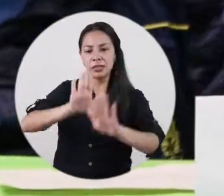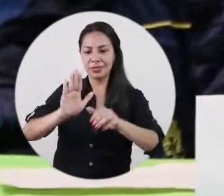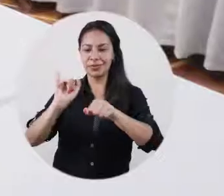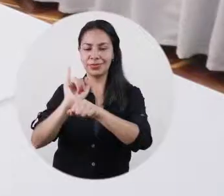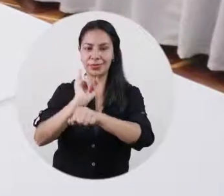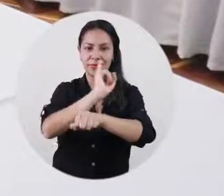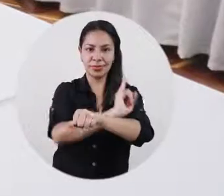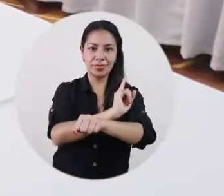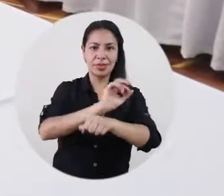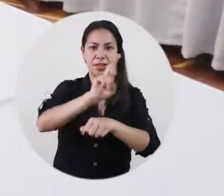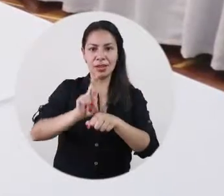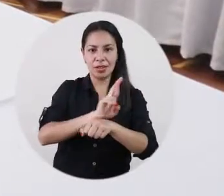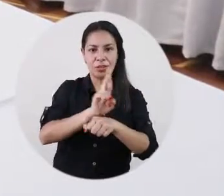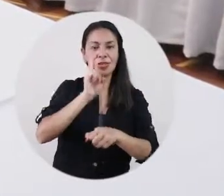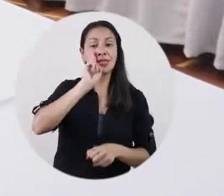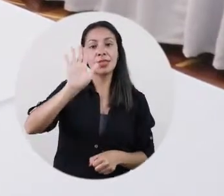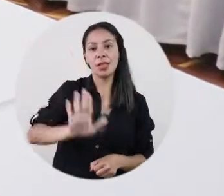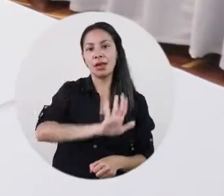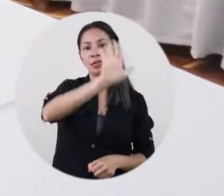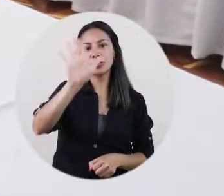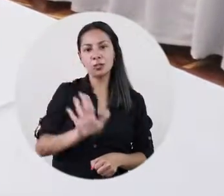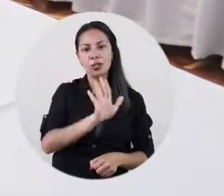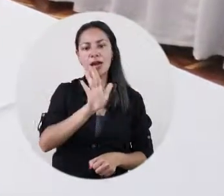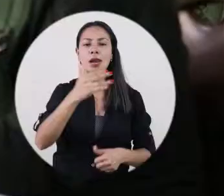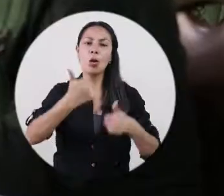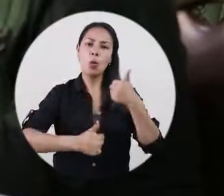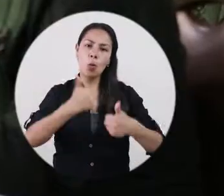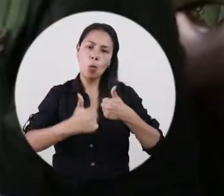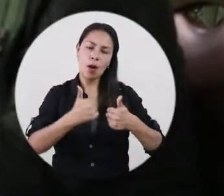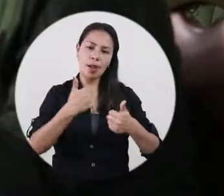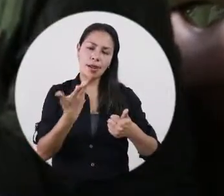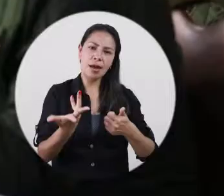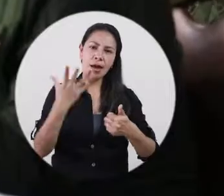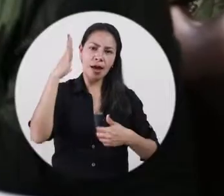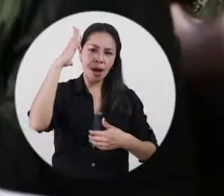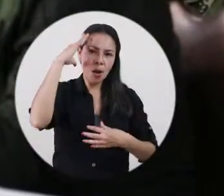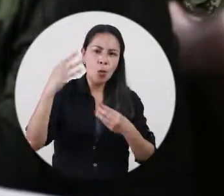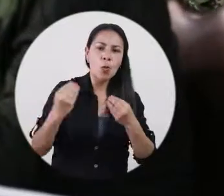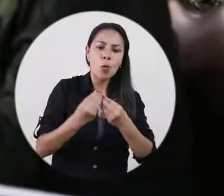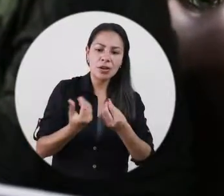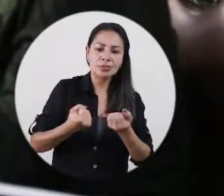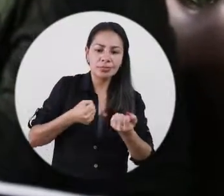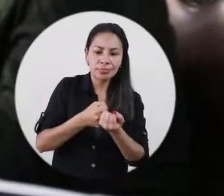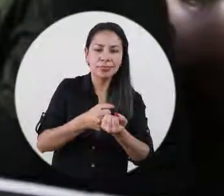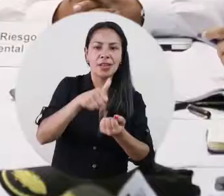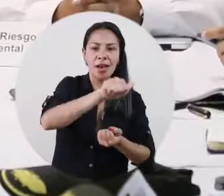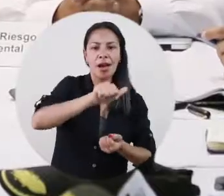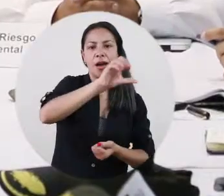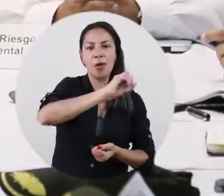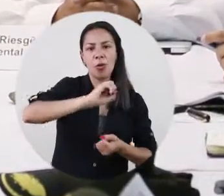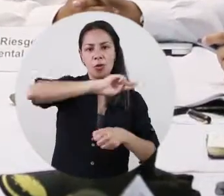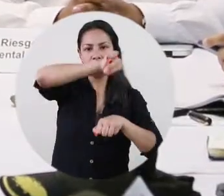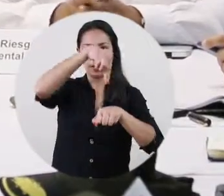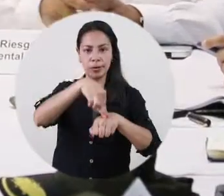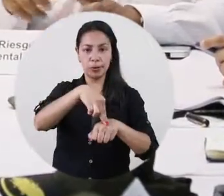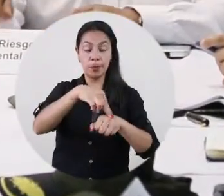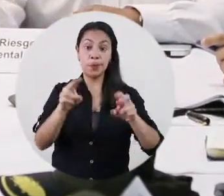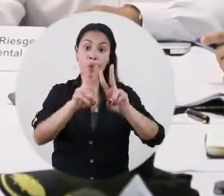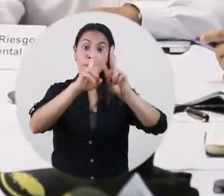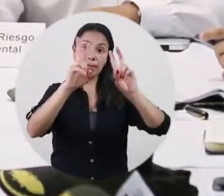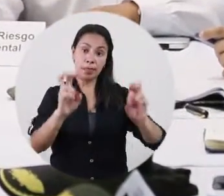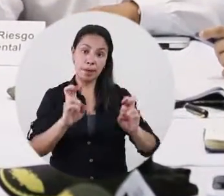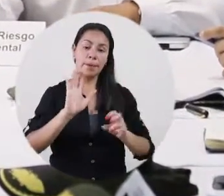con participación de instituciones del orden regional y nacional para determinar medidas de choque en favor de los y las